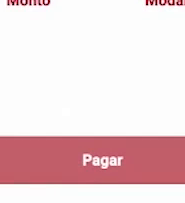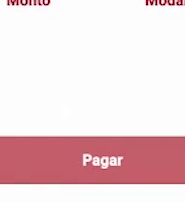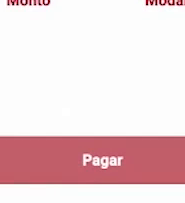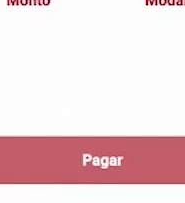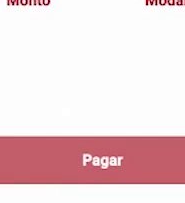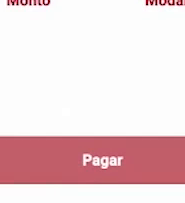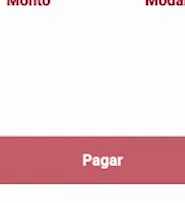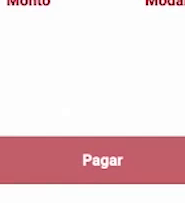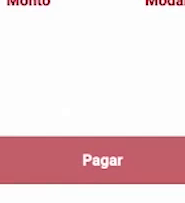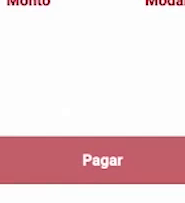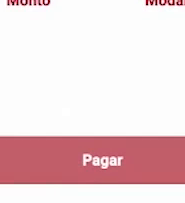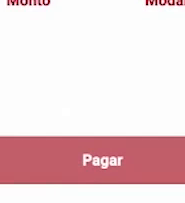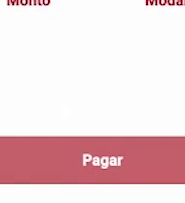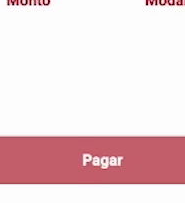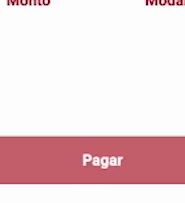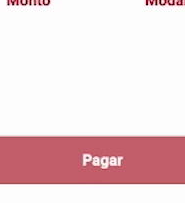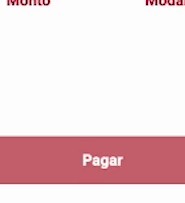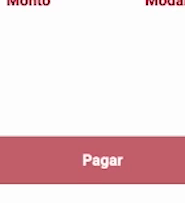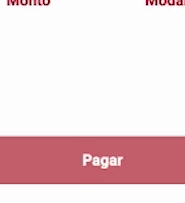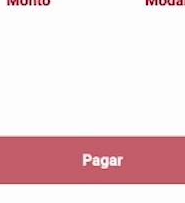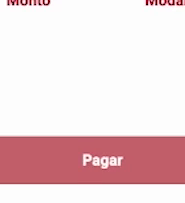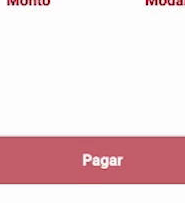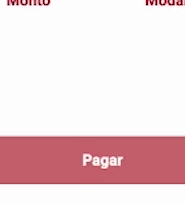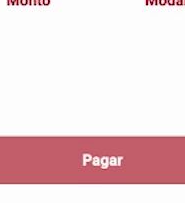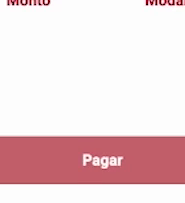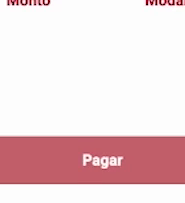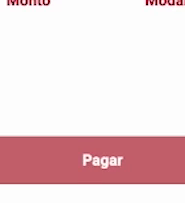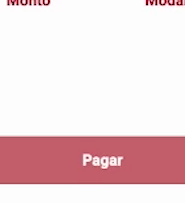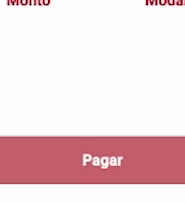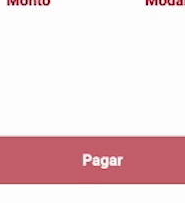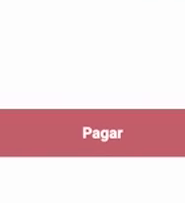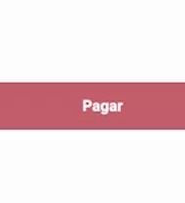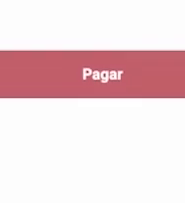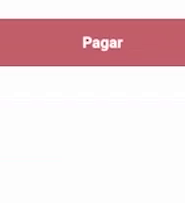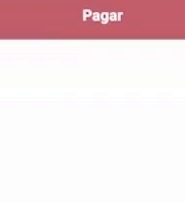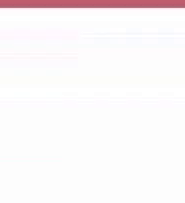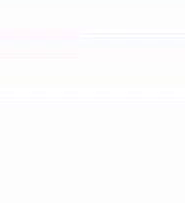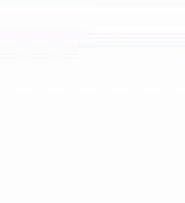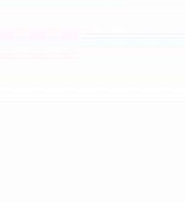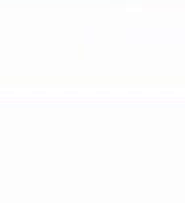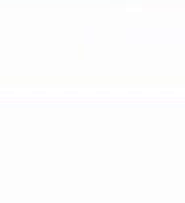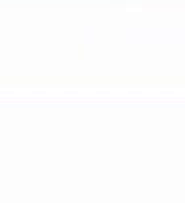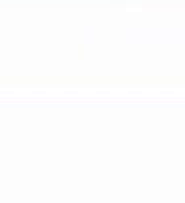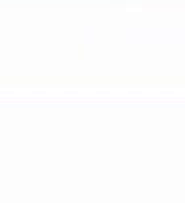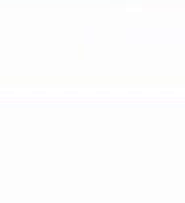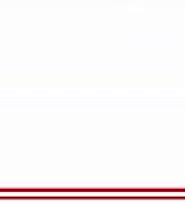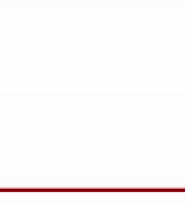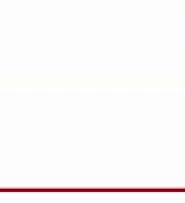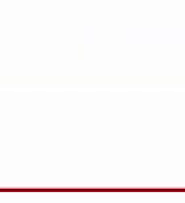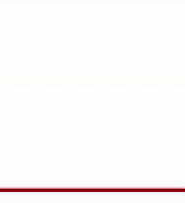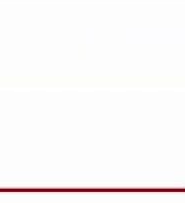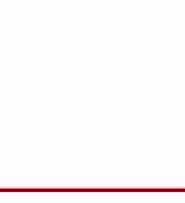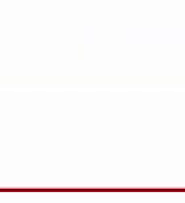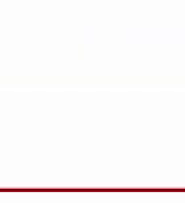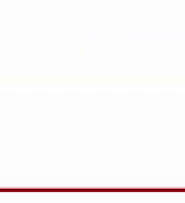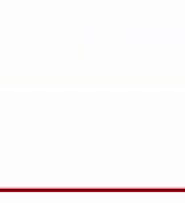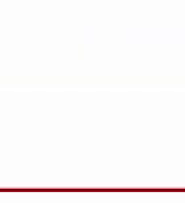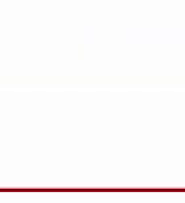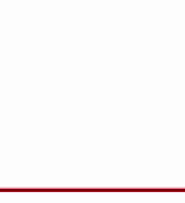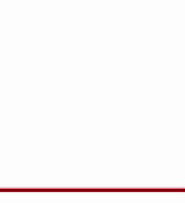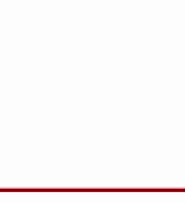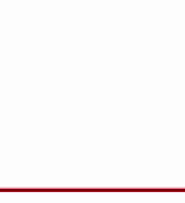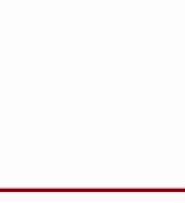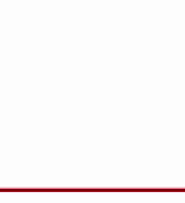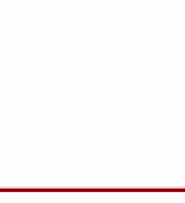juego que prefieras. Escoges tres números del 0 al 9 o podés hacer clic en el símbolo de un gallo para jugar a